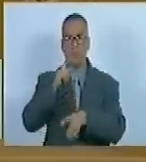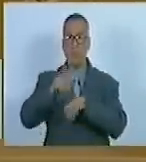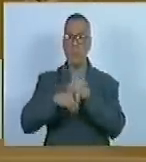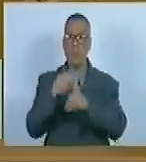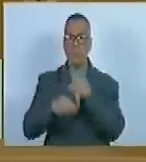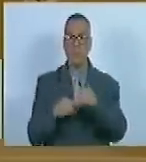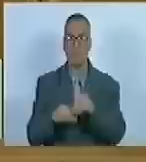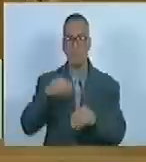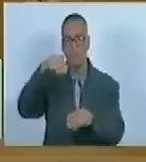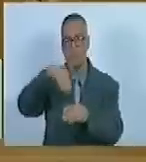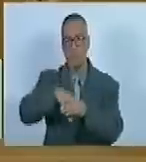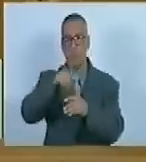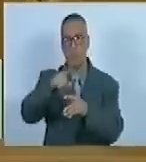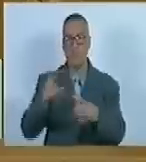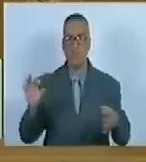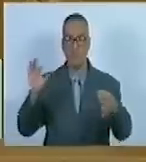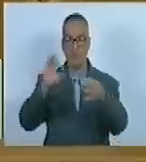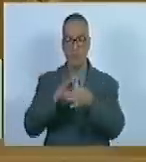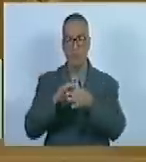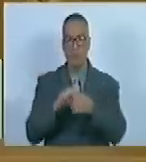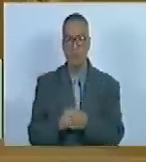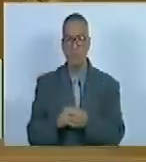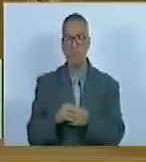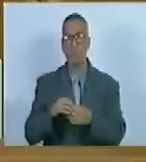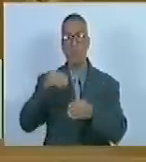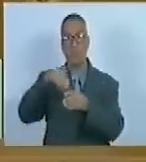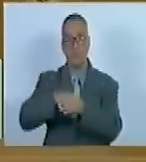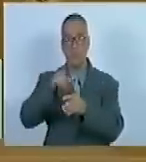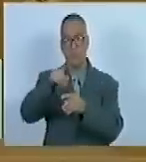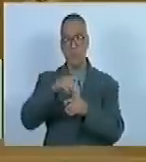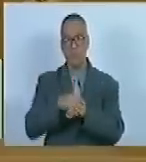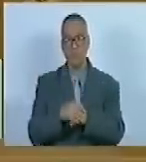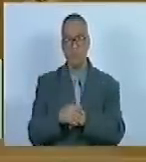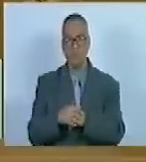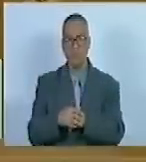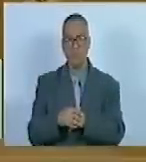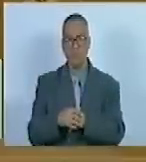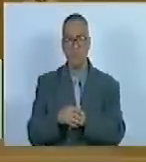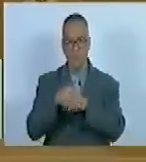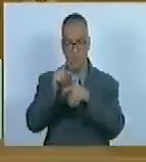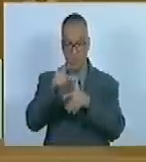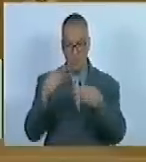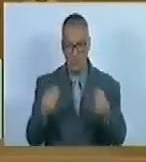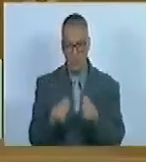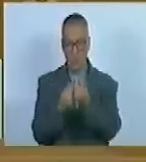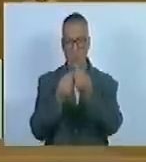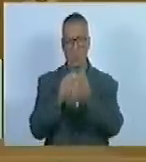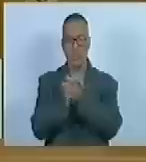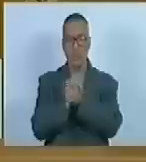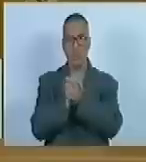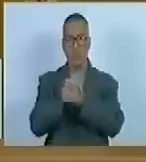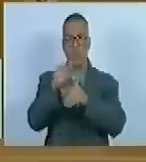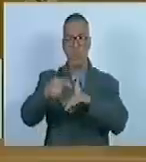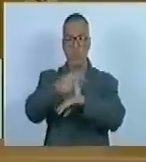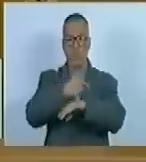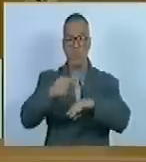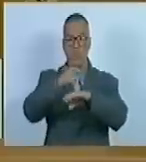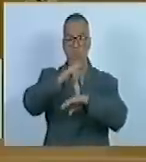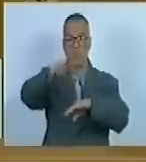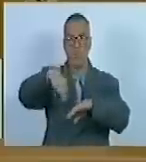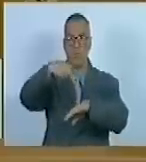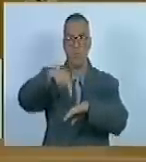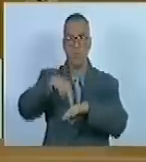haciendo votos por la unidad, votos por ir juntos de la mano con el gobierno